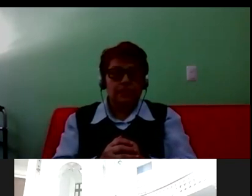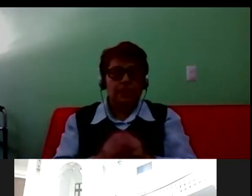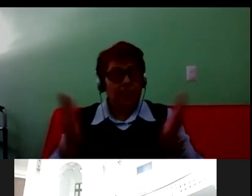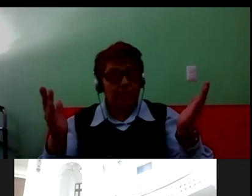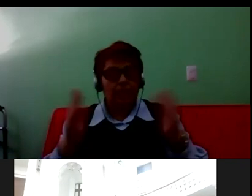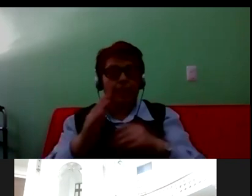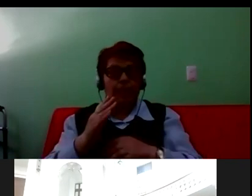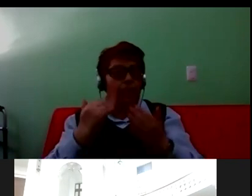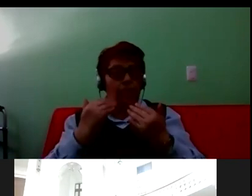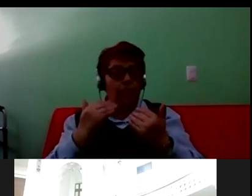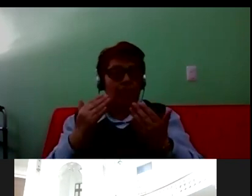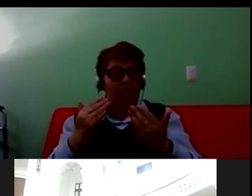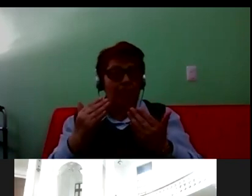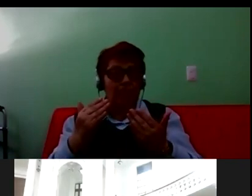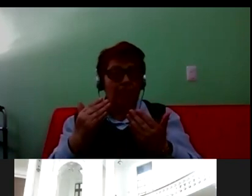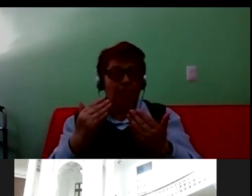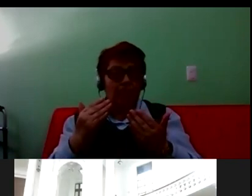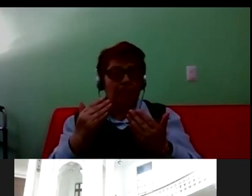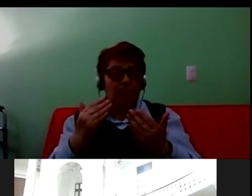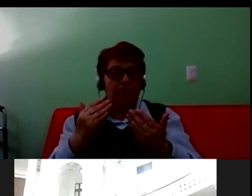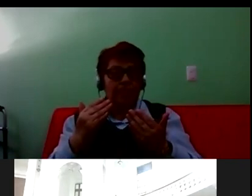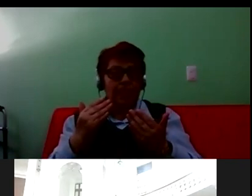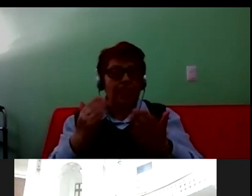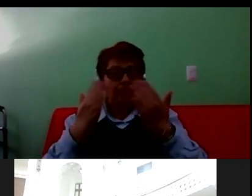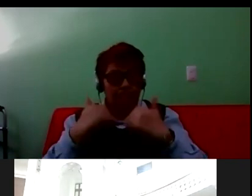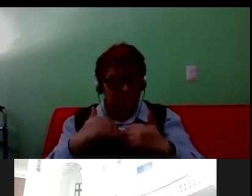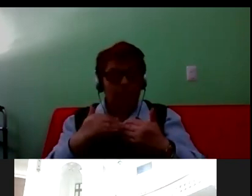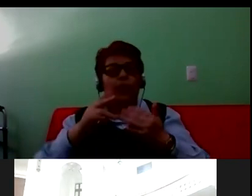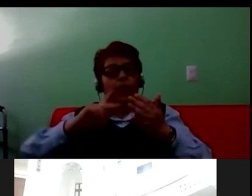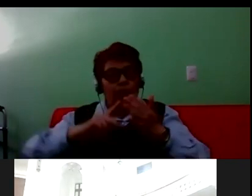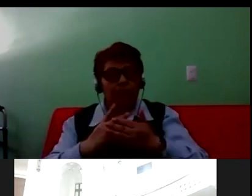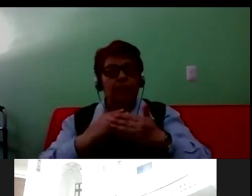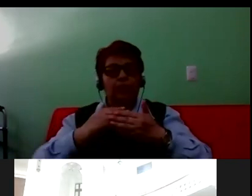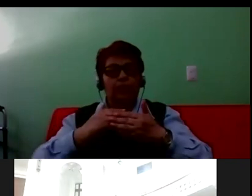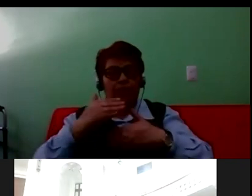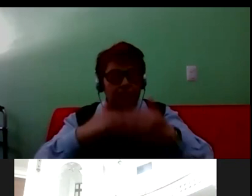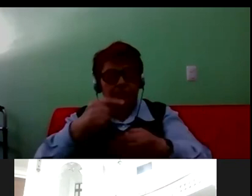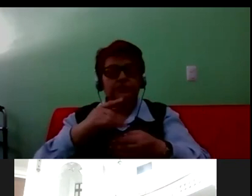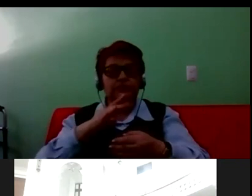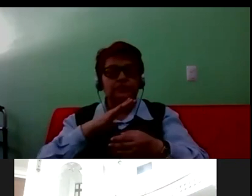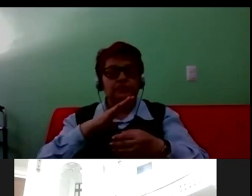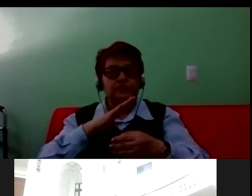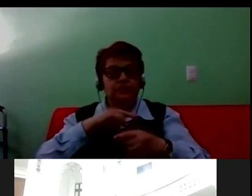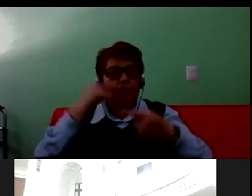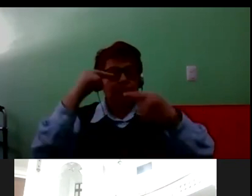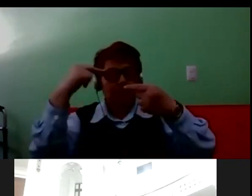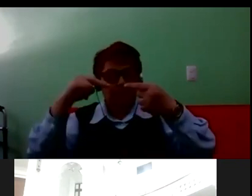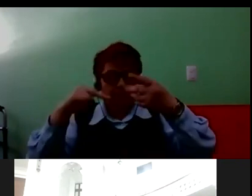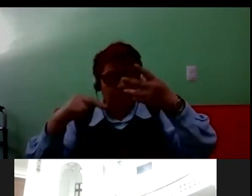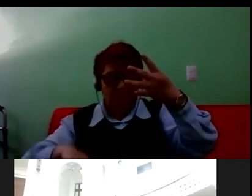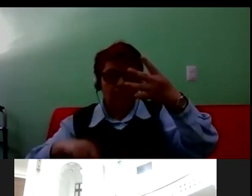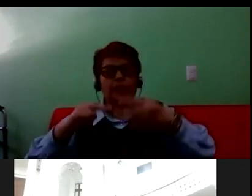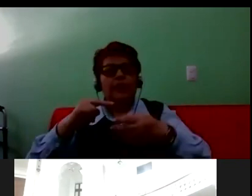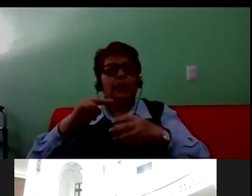Bueno, si no es así, voy nuevamente a proceder a nombrar a cada uno de los integrantes